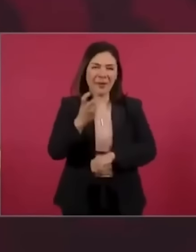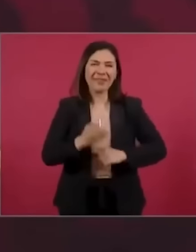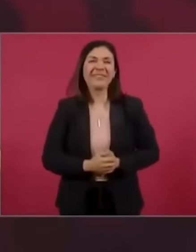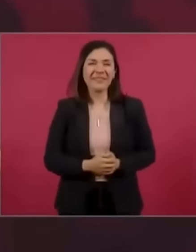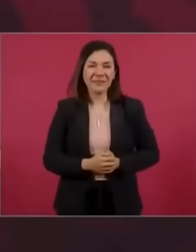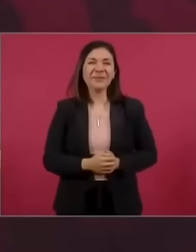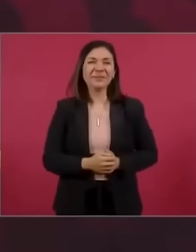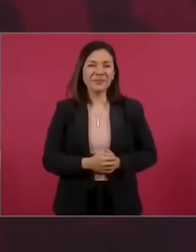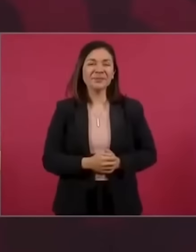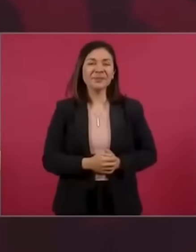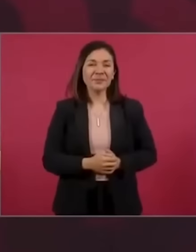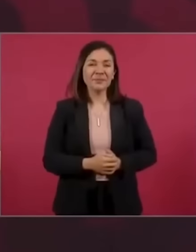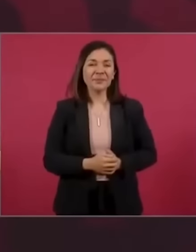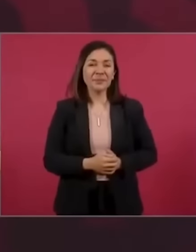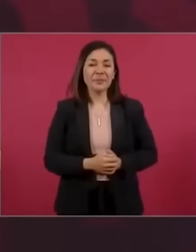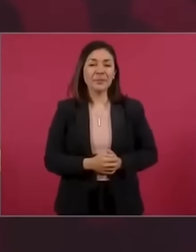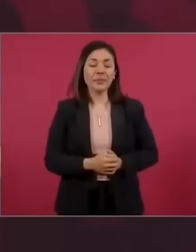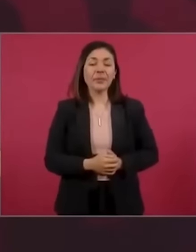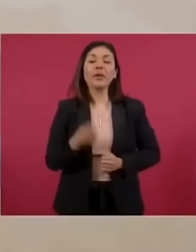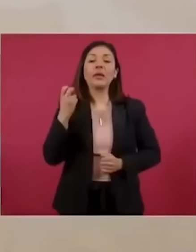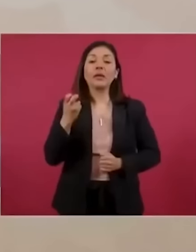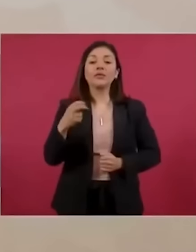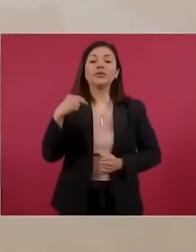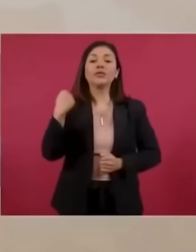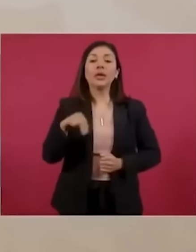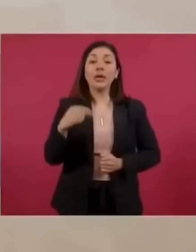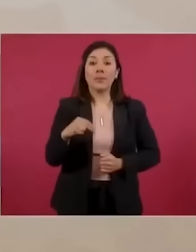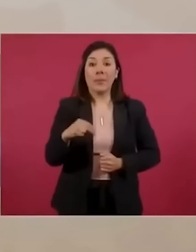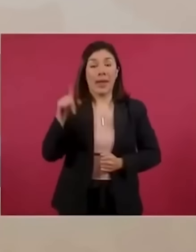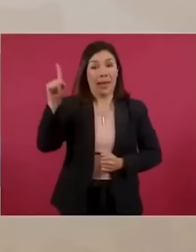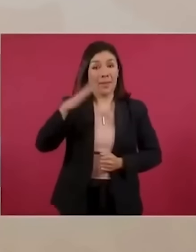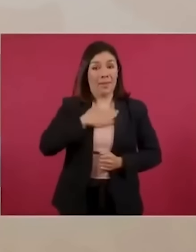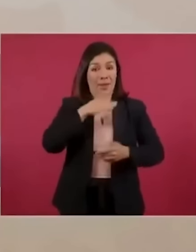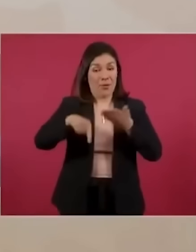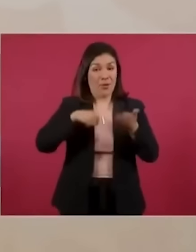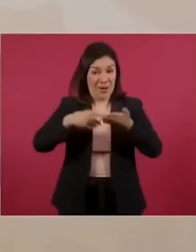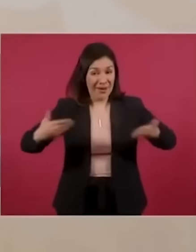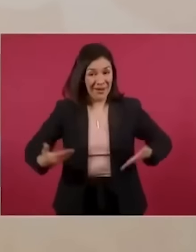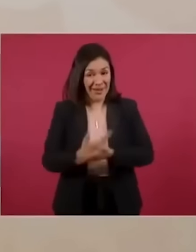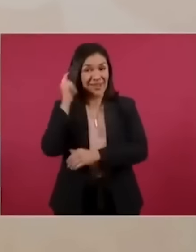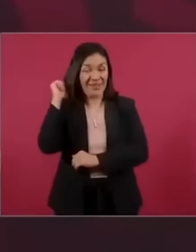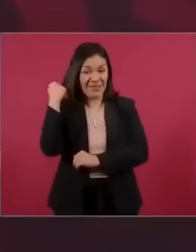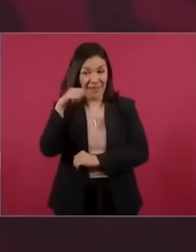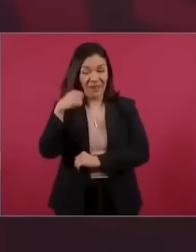Y se le llama en mi tierra tutupiche.